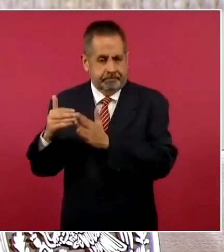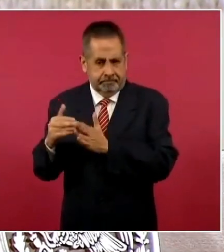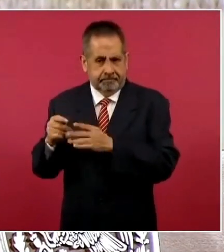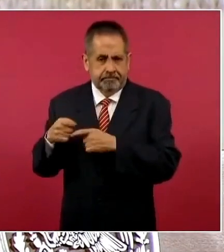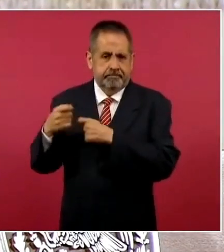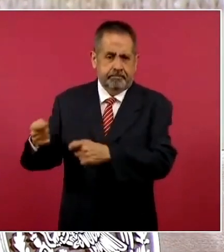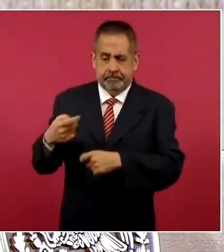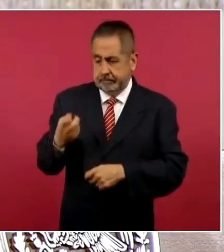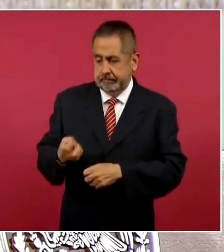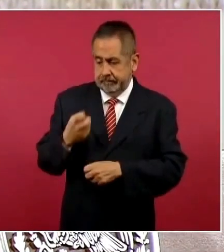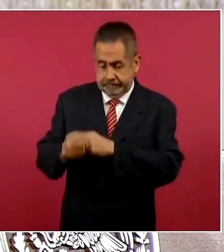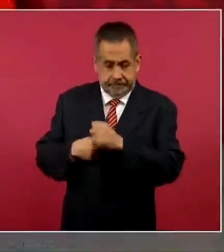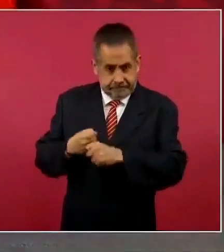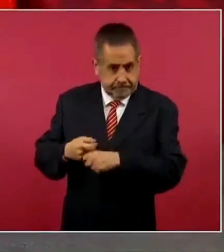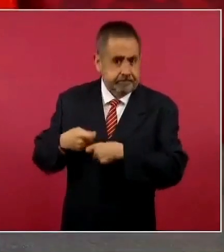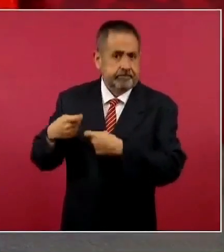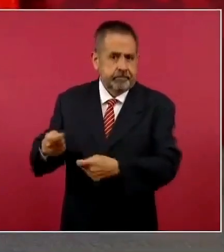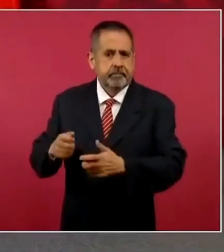este año